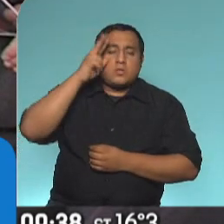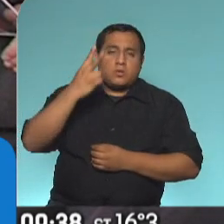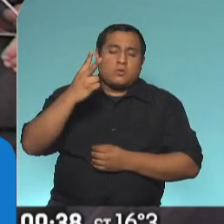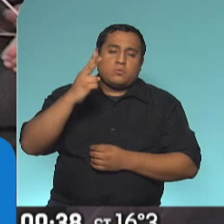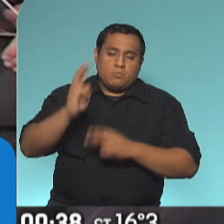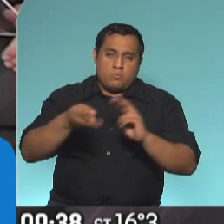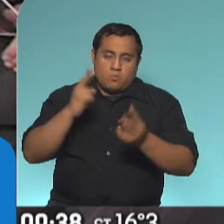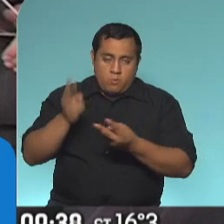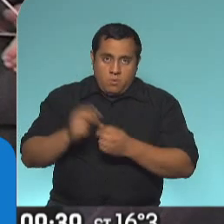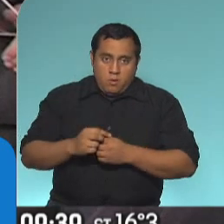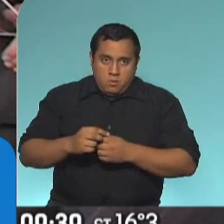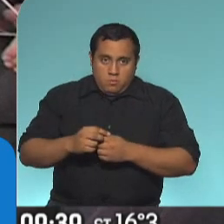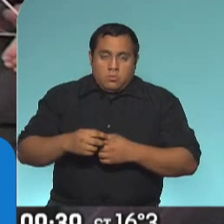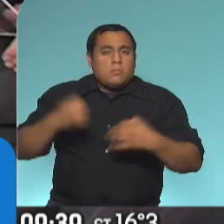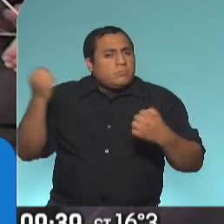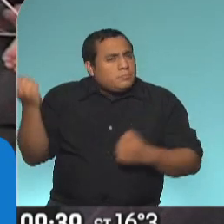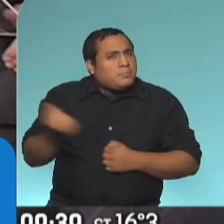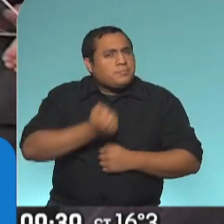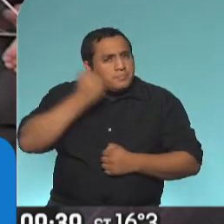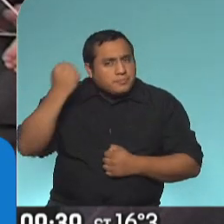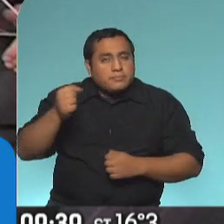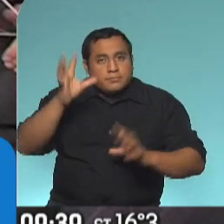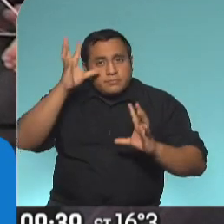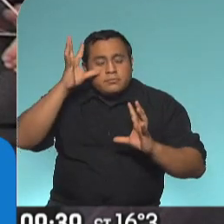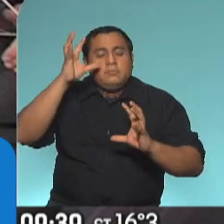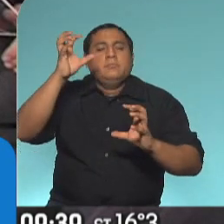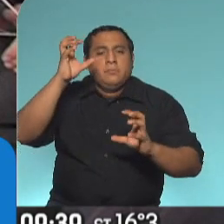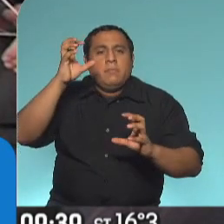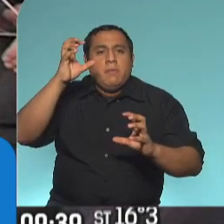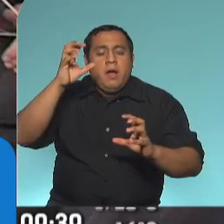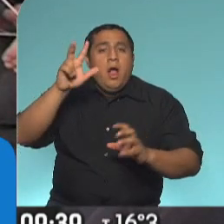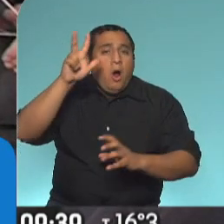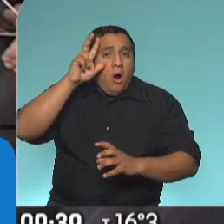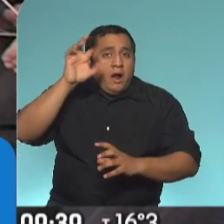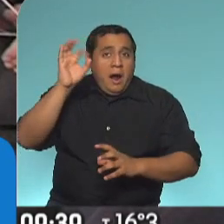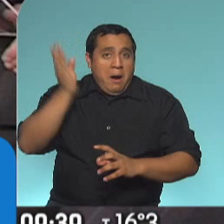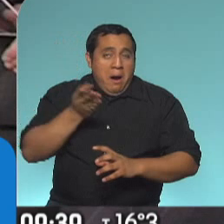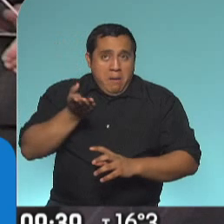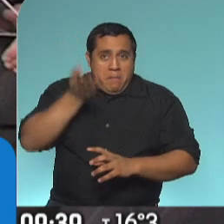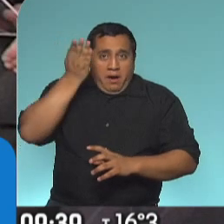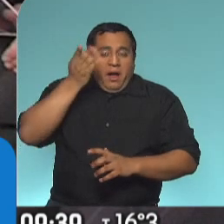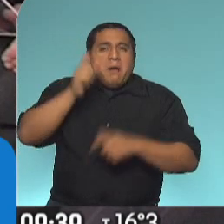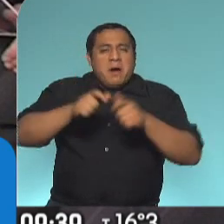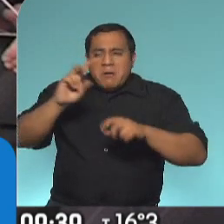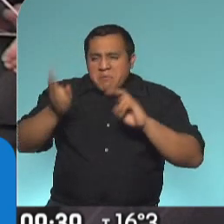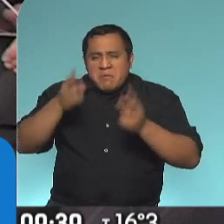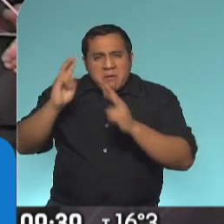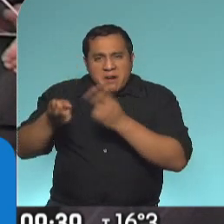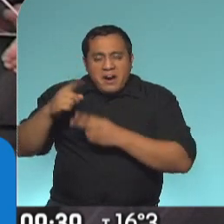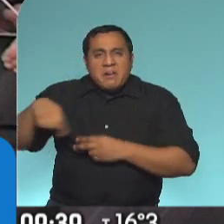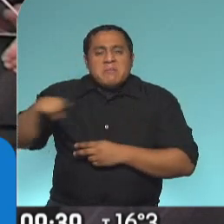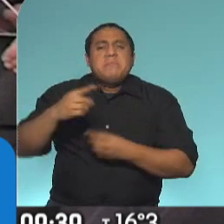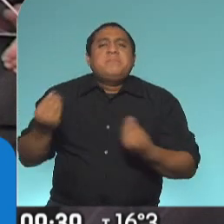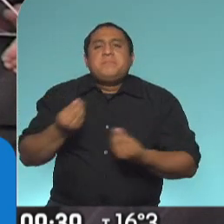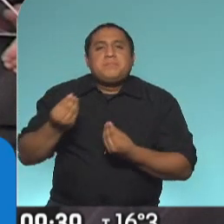382. Es bien importante seguir recordando que más del 80% de las personas que han fallecido